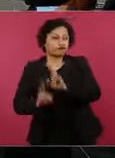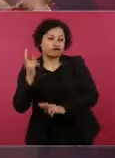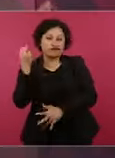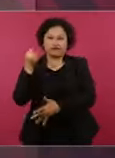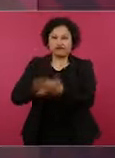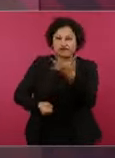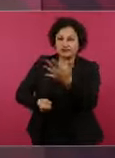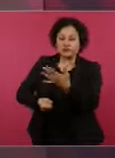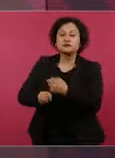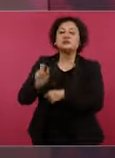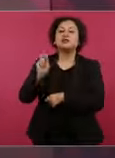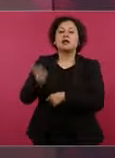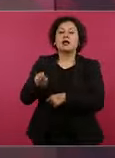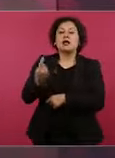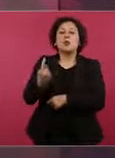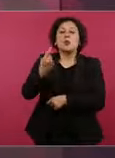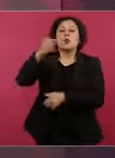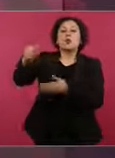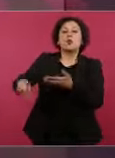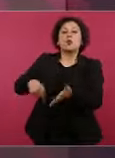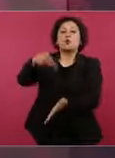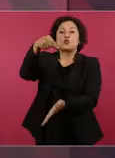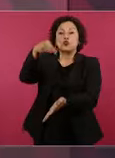Se hace una entrevista